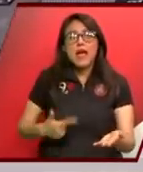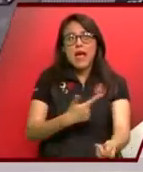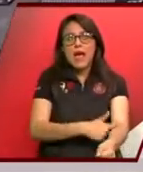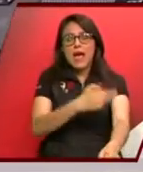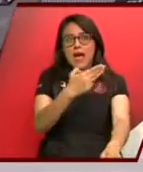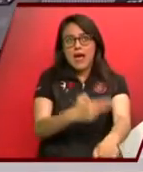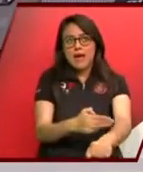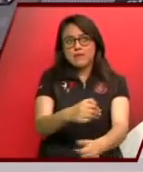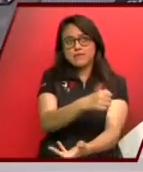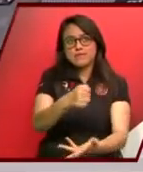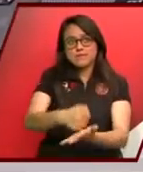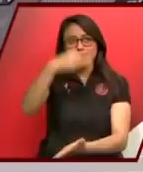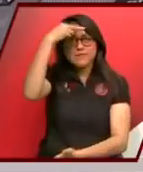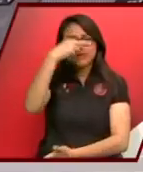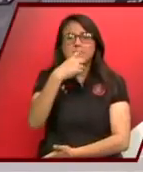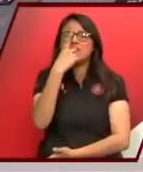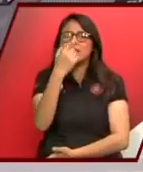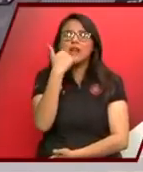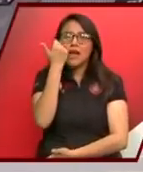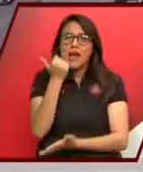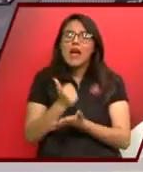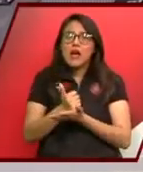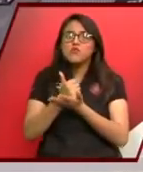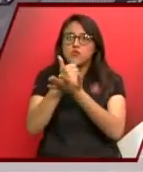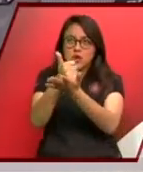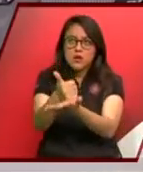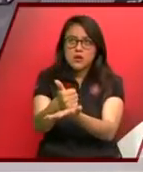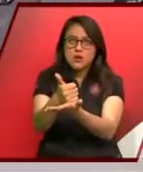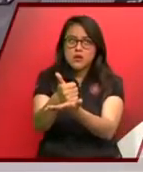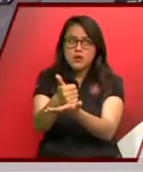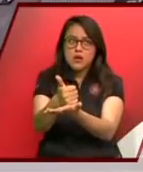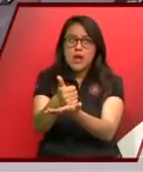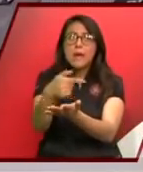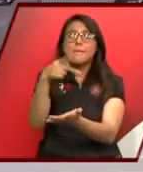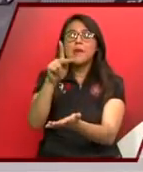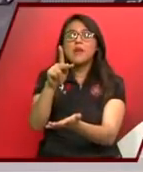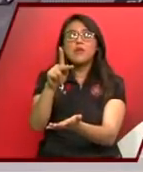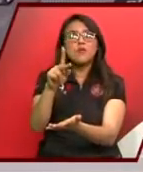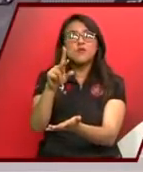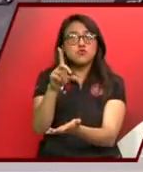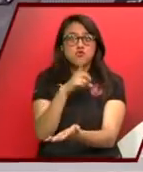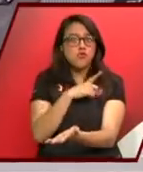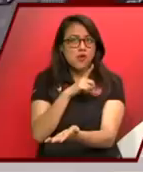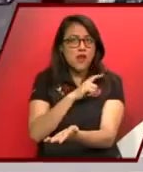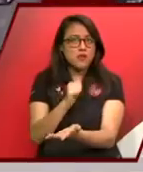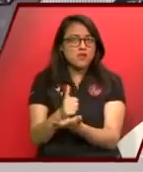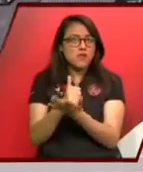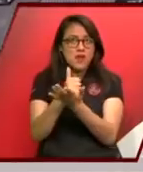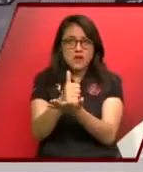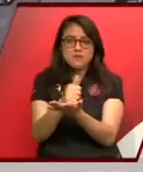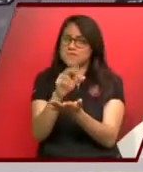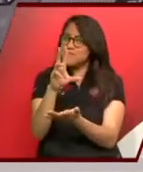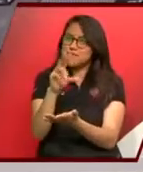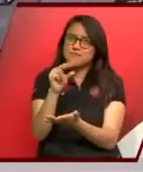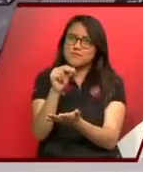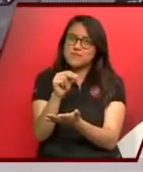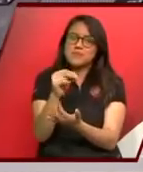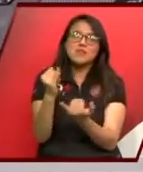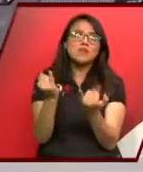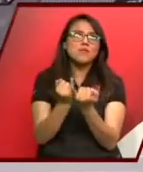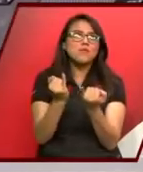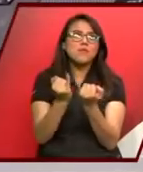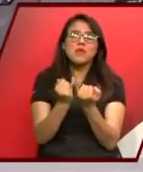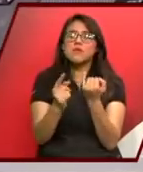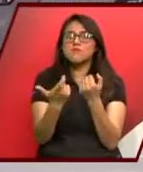Ciudad de México. Le ofrecieron ayuda, pero pues la ayuda no llegó. Y lo que